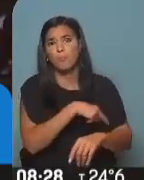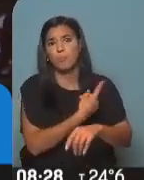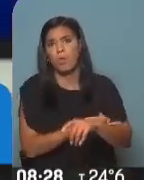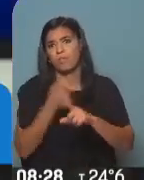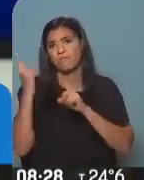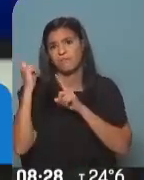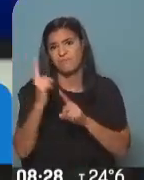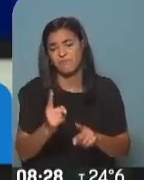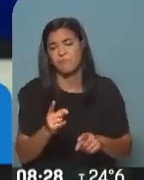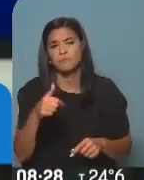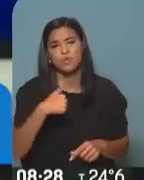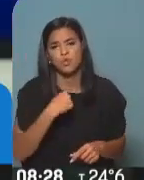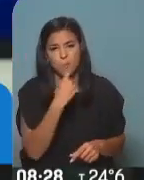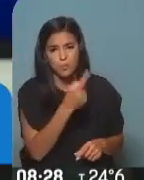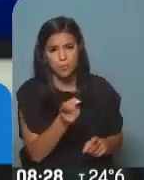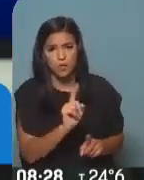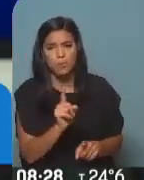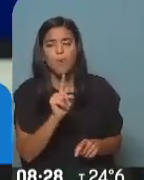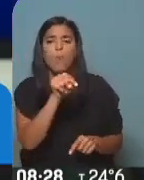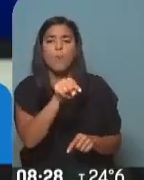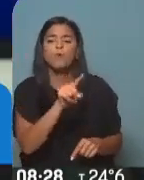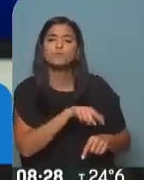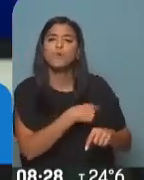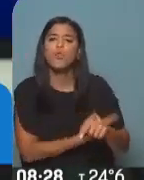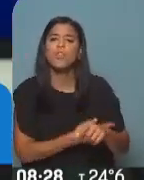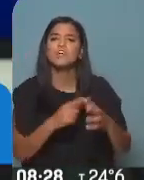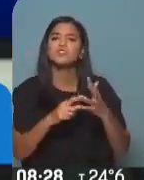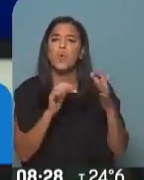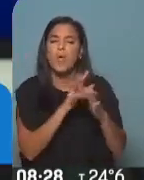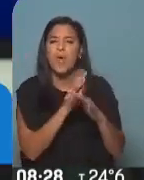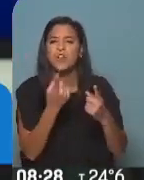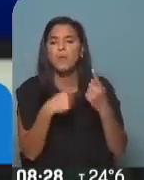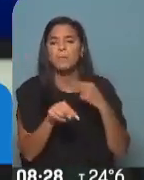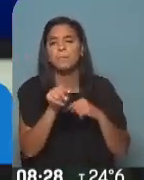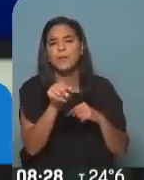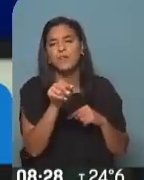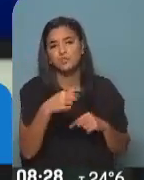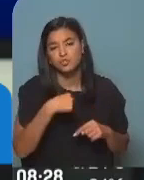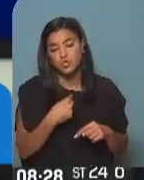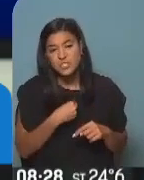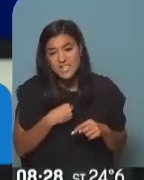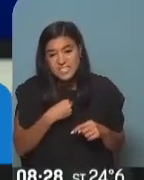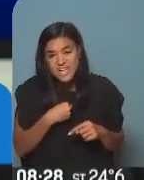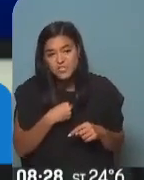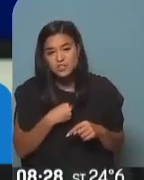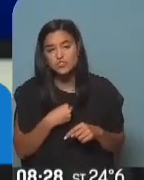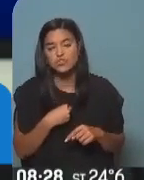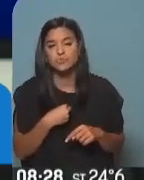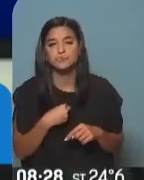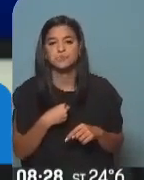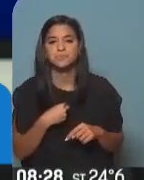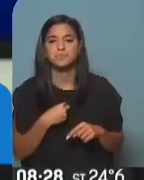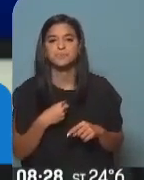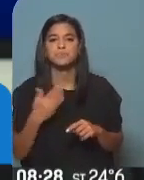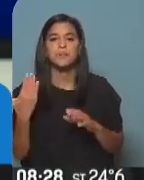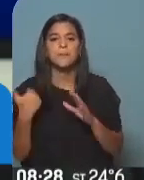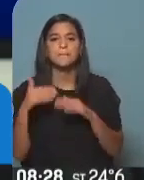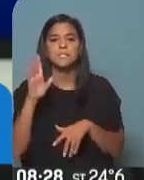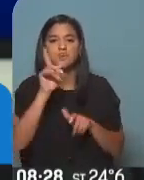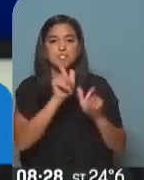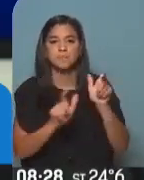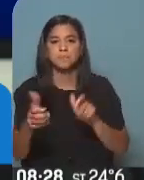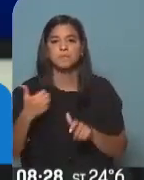fuerte. No te lo voy a preguntar a vos porque sos justamente de Poder Ciudadano, ¿no? Pero hay como una sensación, yo la tengo al menos, de que la mayoría de los argentinos no se